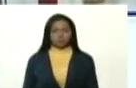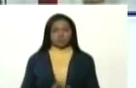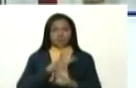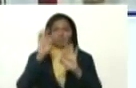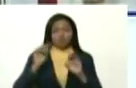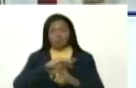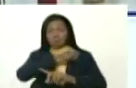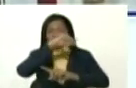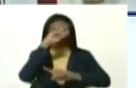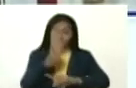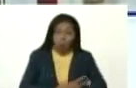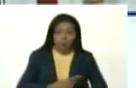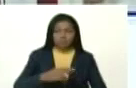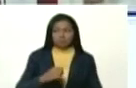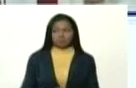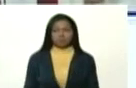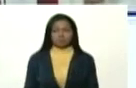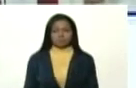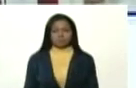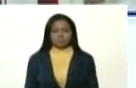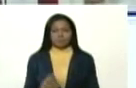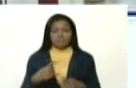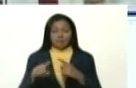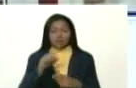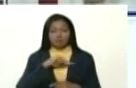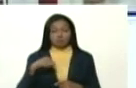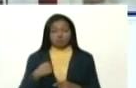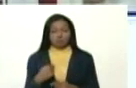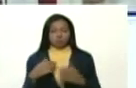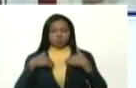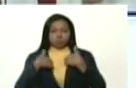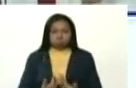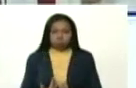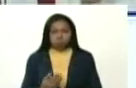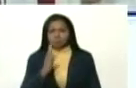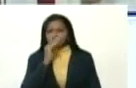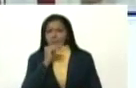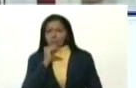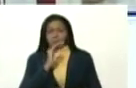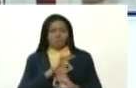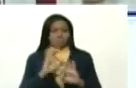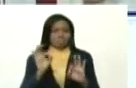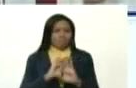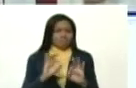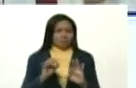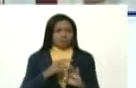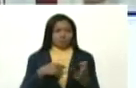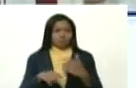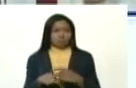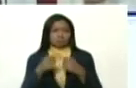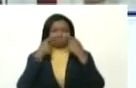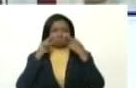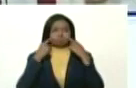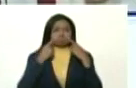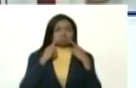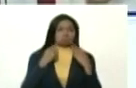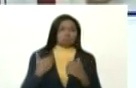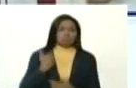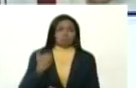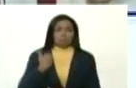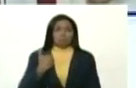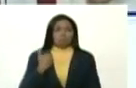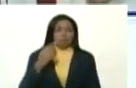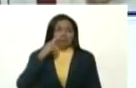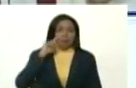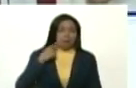dura, pues. Pero nosotros no nos rendimos, ni andamos con lloriqueo, ni nos rendimos